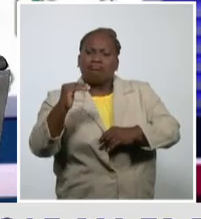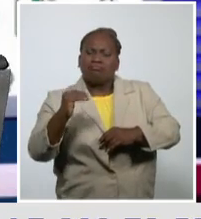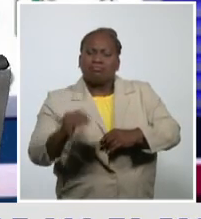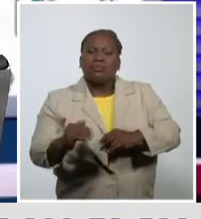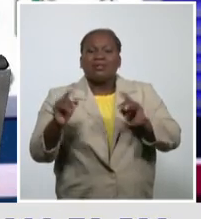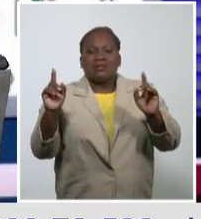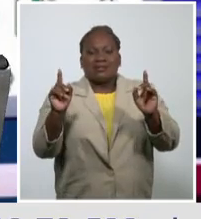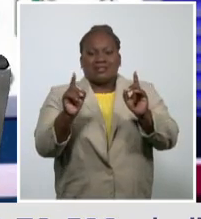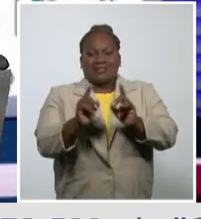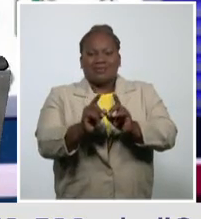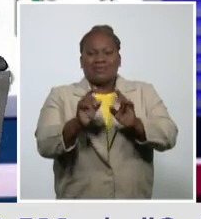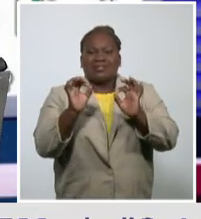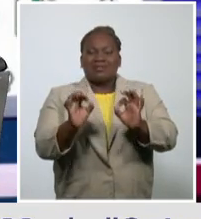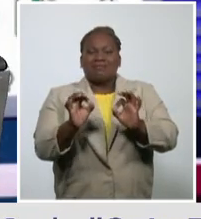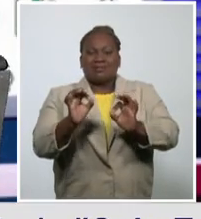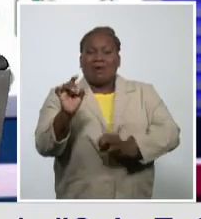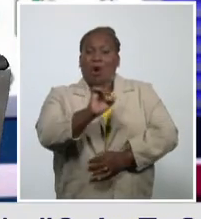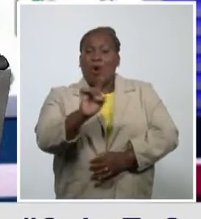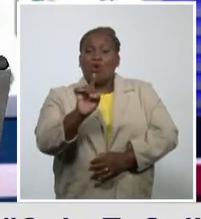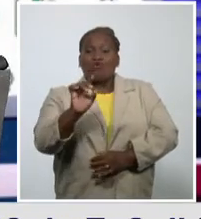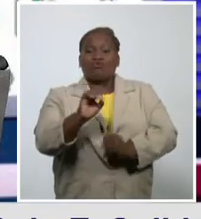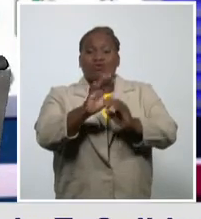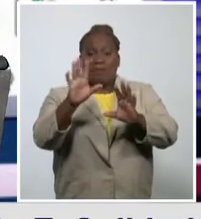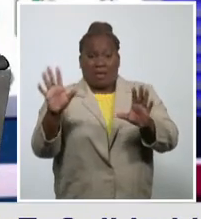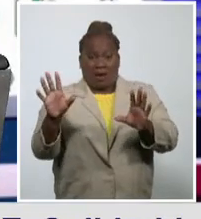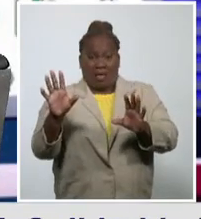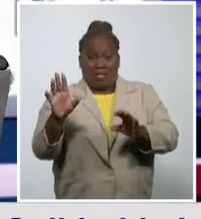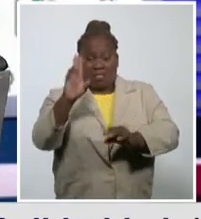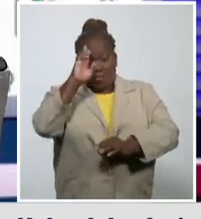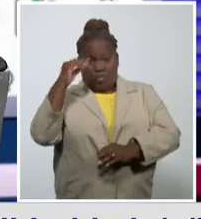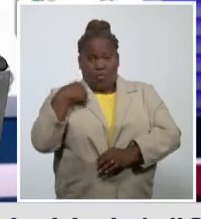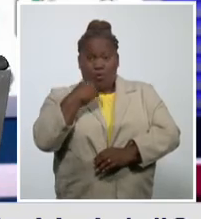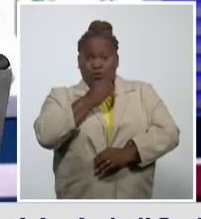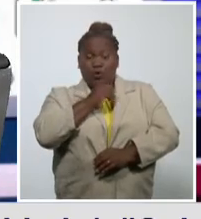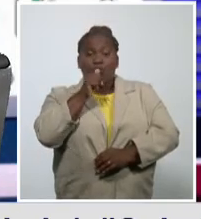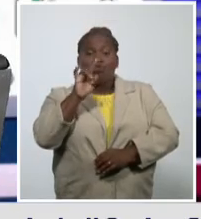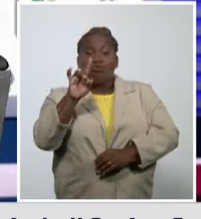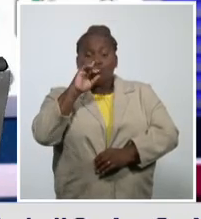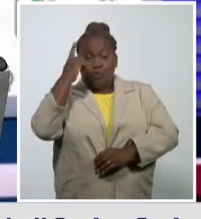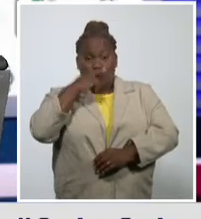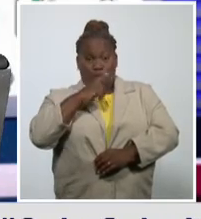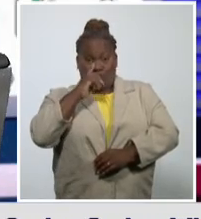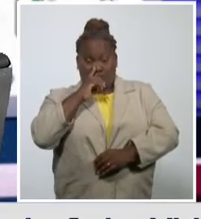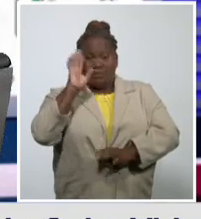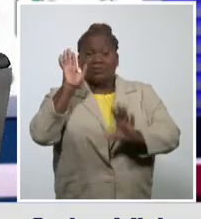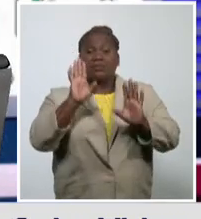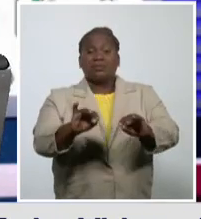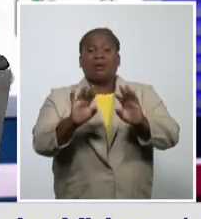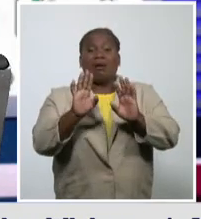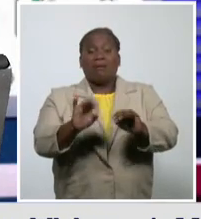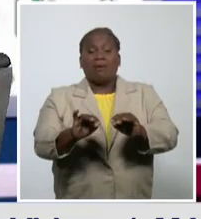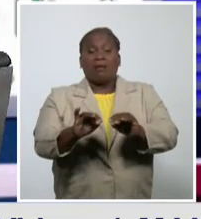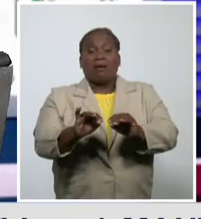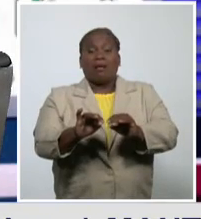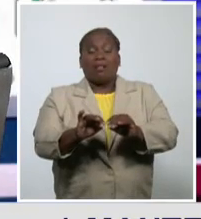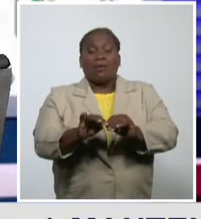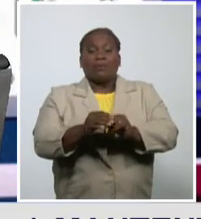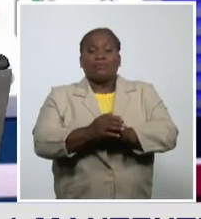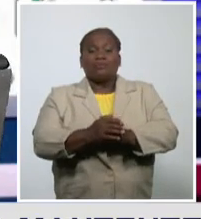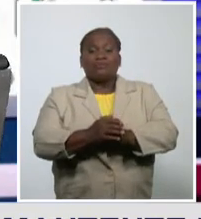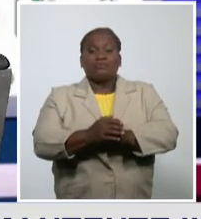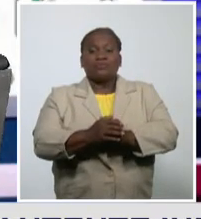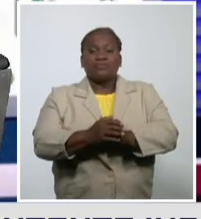usted siempre a las 11 de la mañana el doctor Durán. Entre ellos se ha hablado en muchas ocasiones, el doctor ha insistido